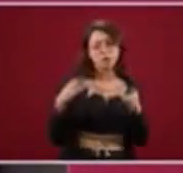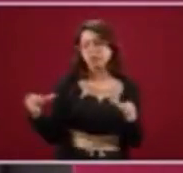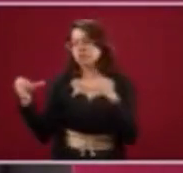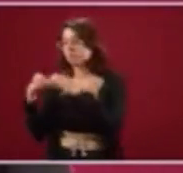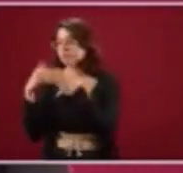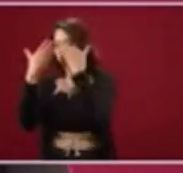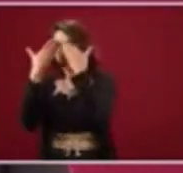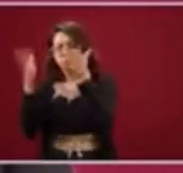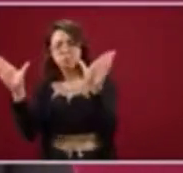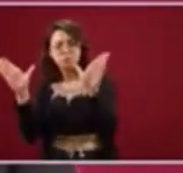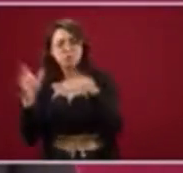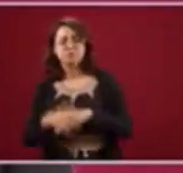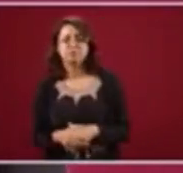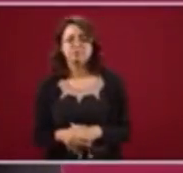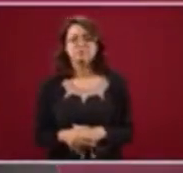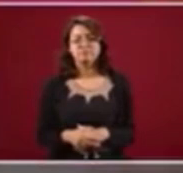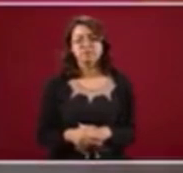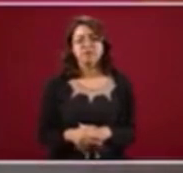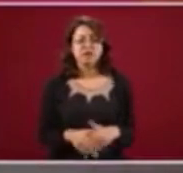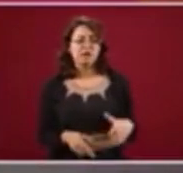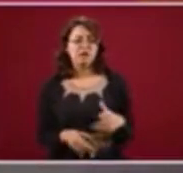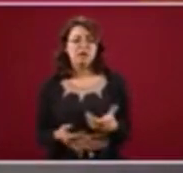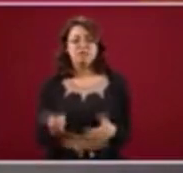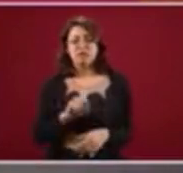más que de derecha o de izquierda,